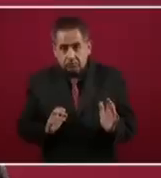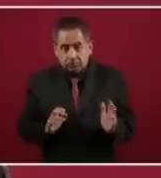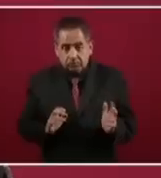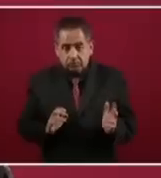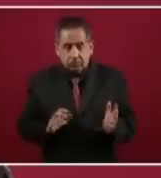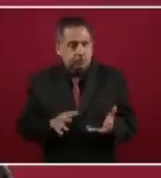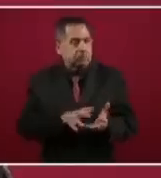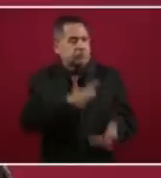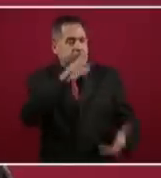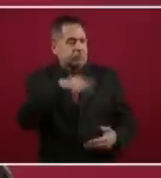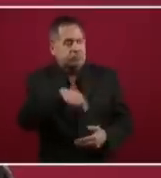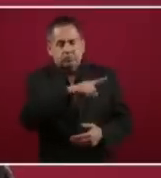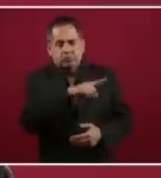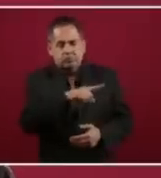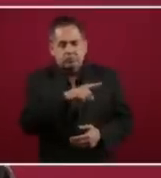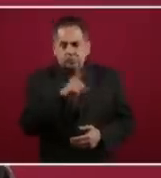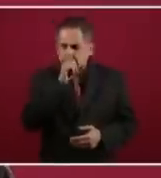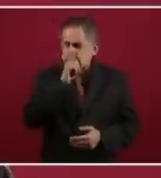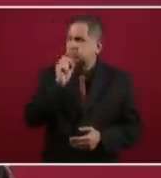lo aceptan.